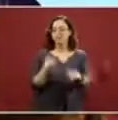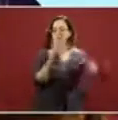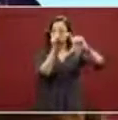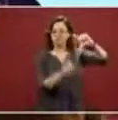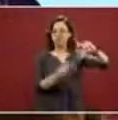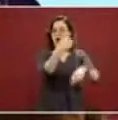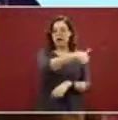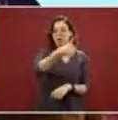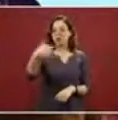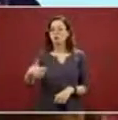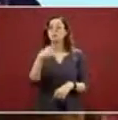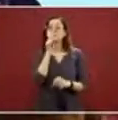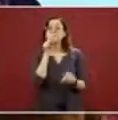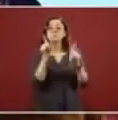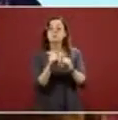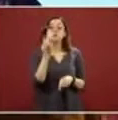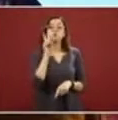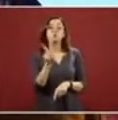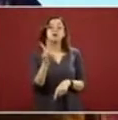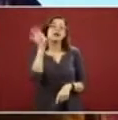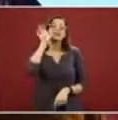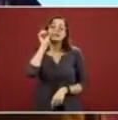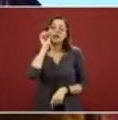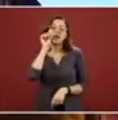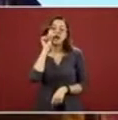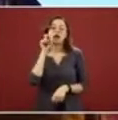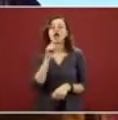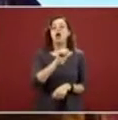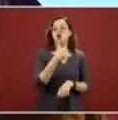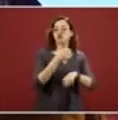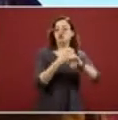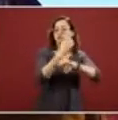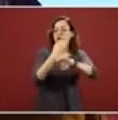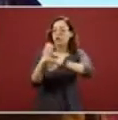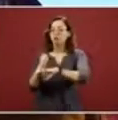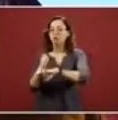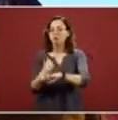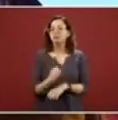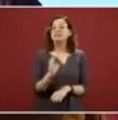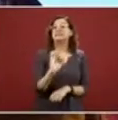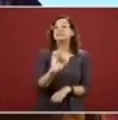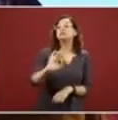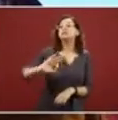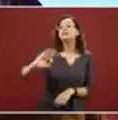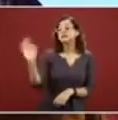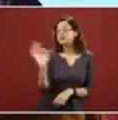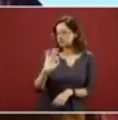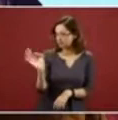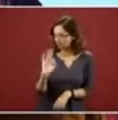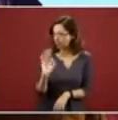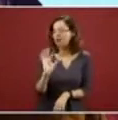Igualmente, en un color naranja pueden ustedes encontrar aquellos estados que tienen no un caso confirmado en este momento, pero sí tienen